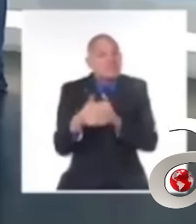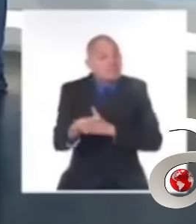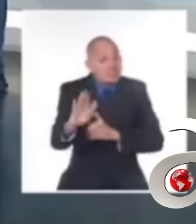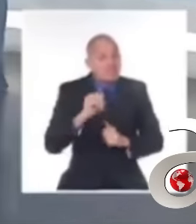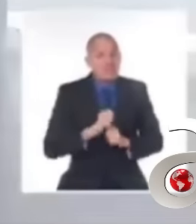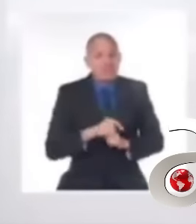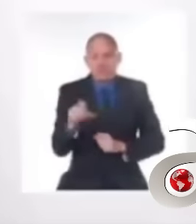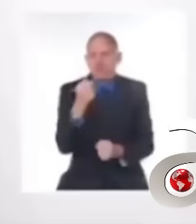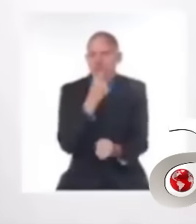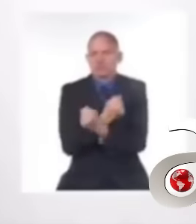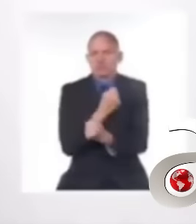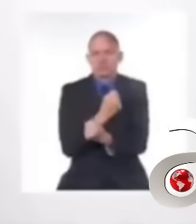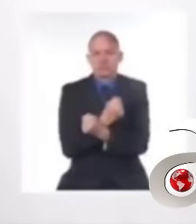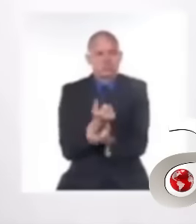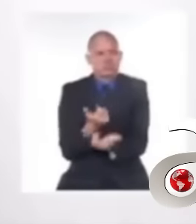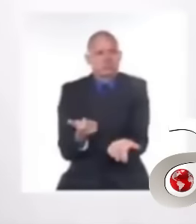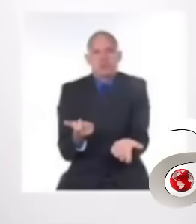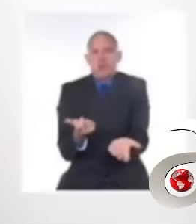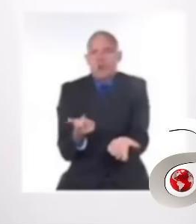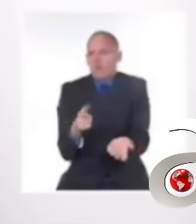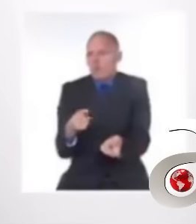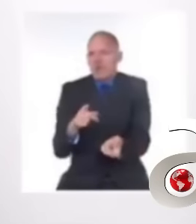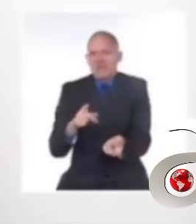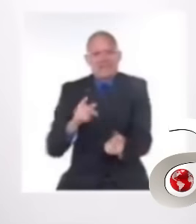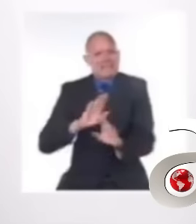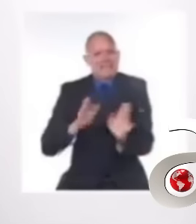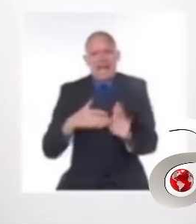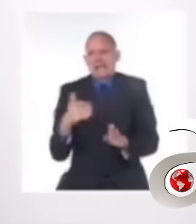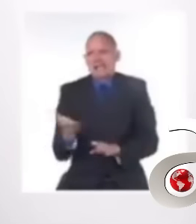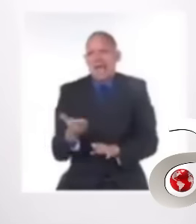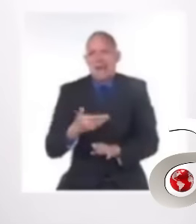peligro porque en un periodo de tiempo corto pueden convertirse en enfermos. Viceministro,